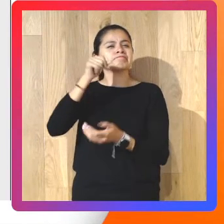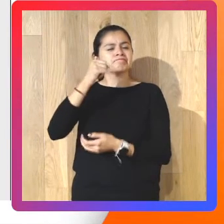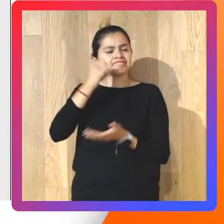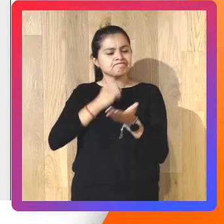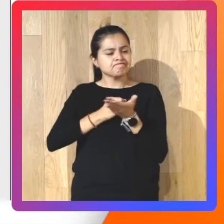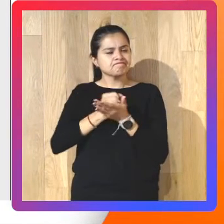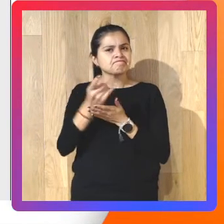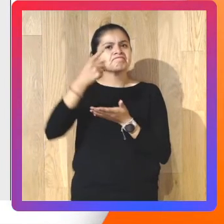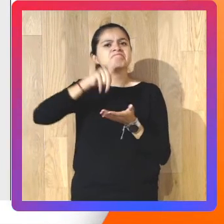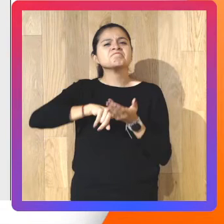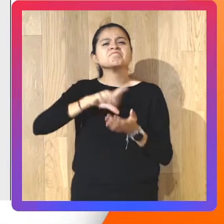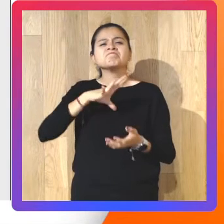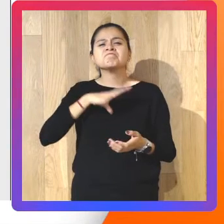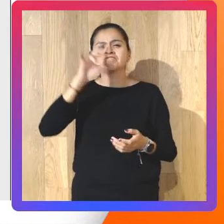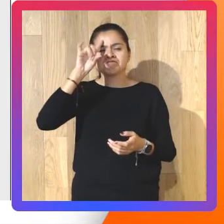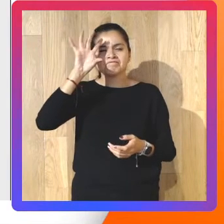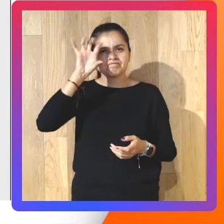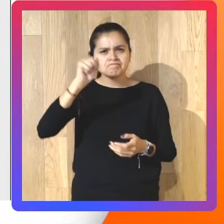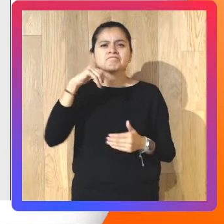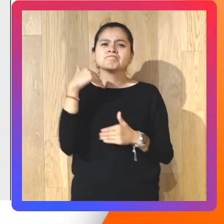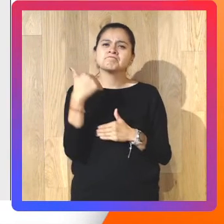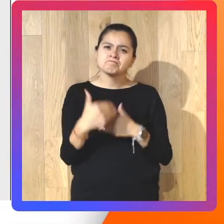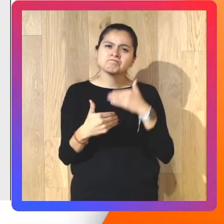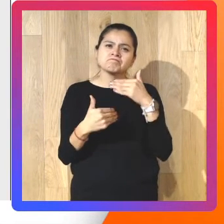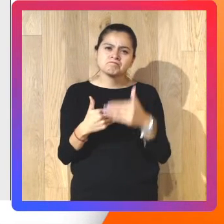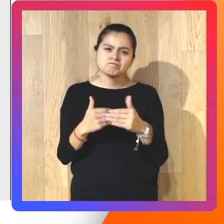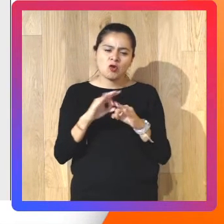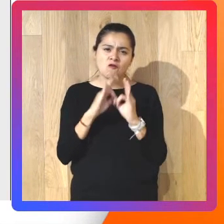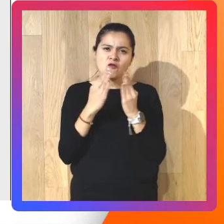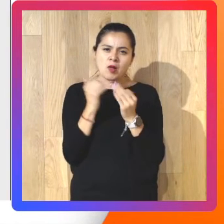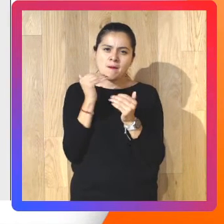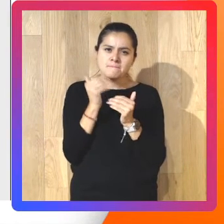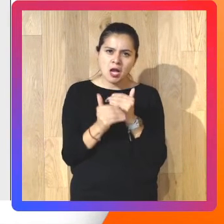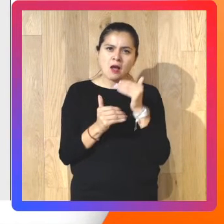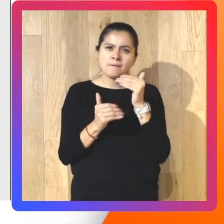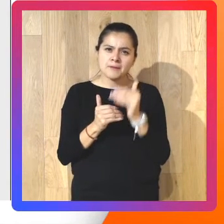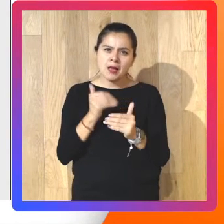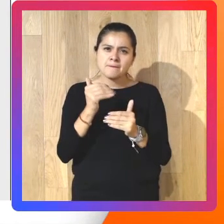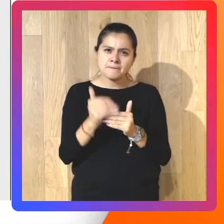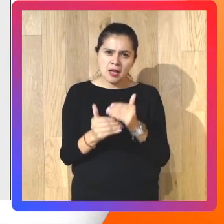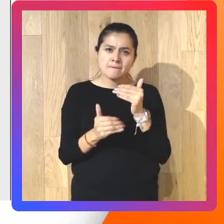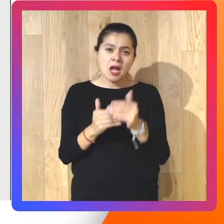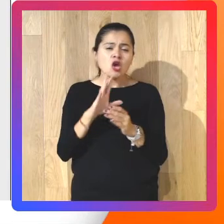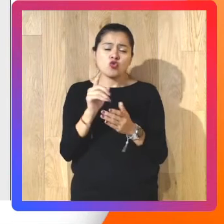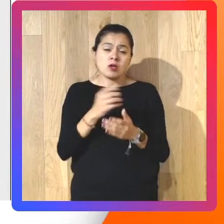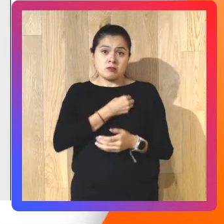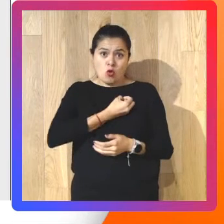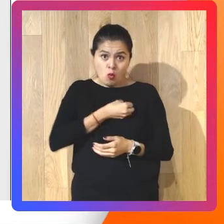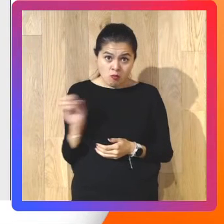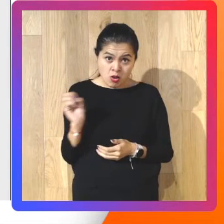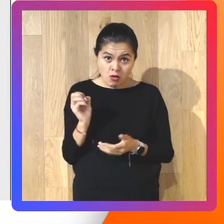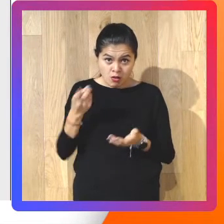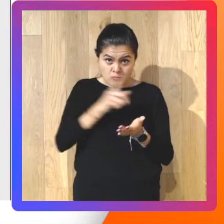iniciar un proceso que sea progresivo, en tanto que no es una obligación legal y que hay que